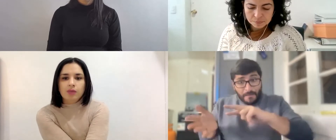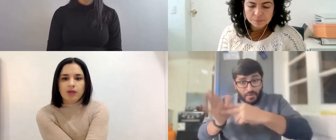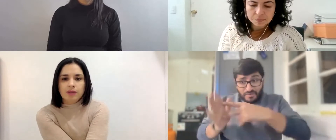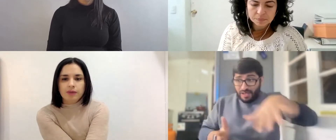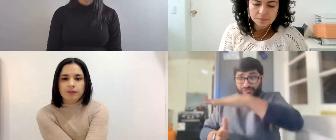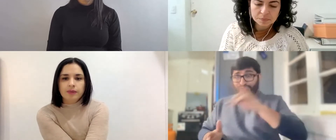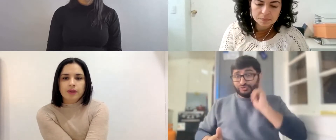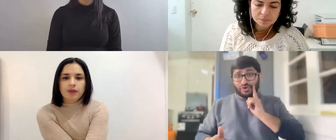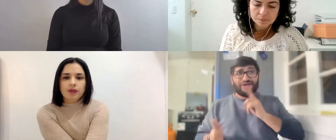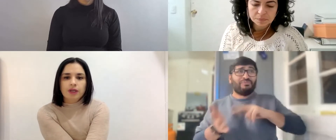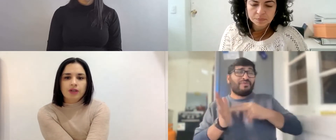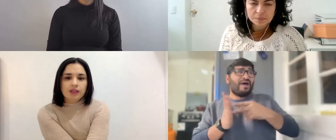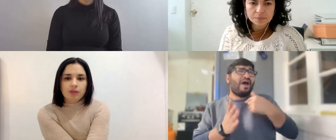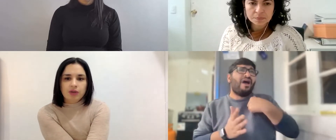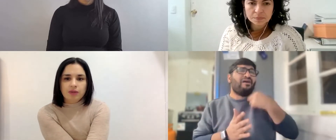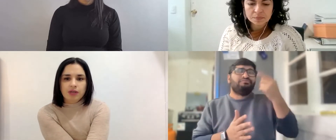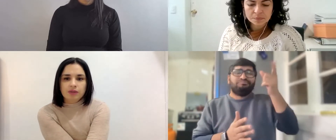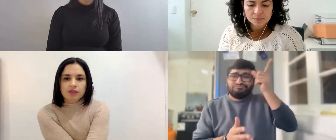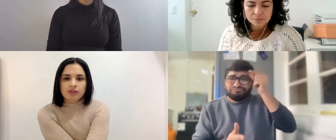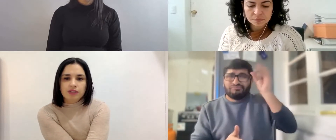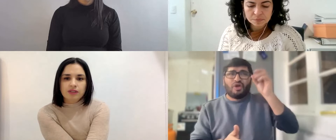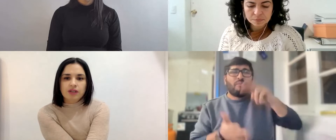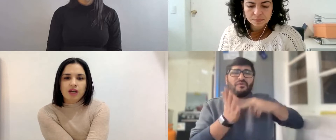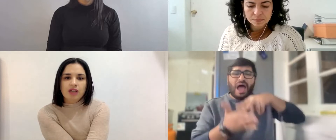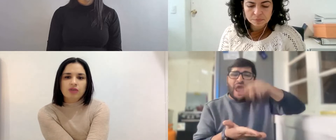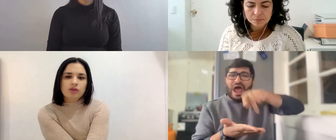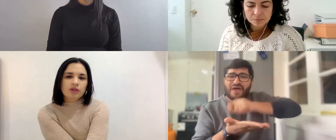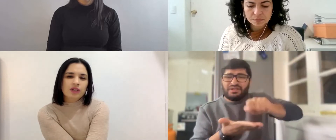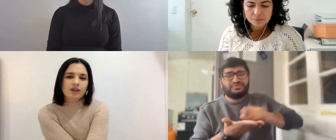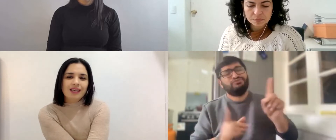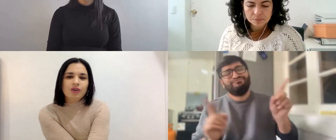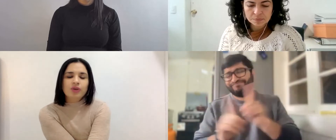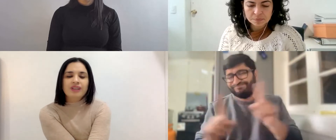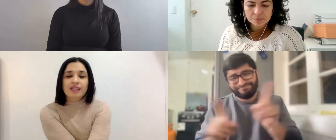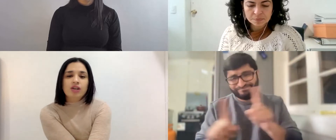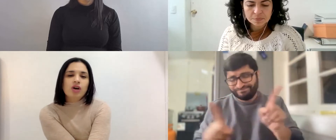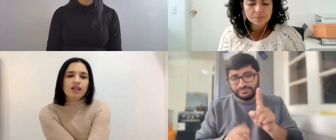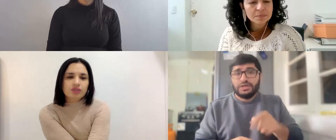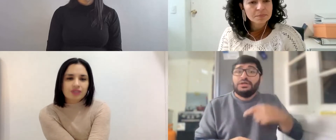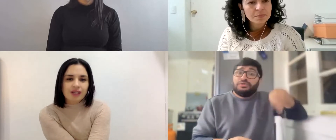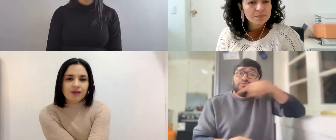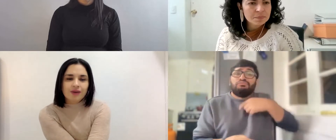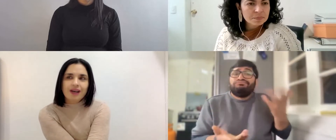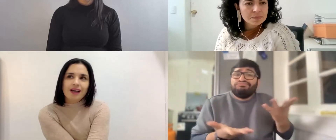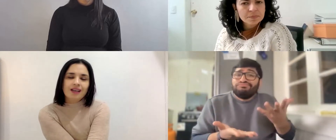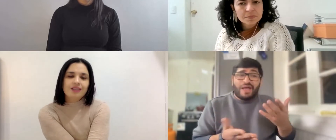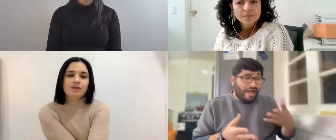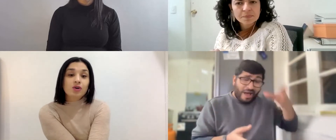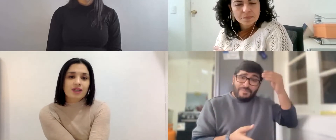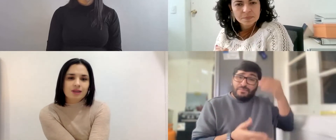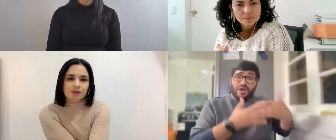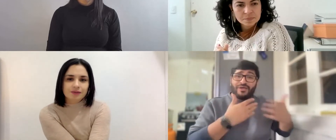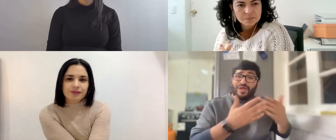¿Cuál es el problema? El origen del problema. La persona sorda dicen, no, que como tenerlo asociado a este